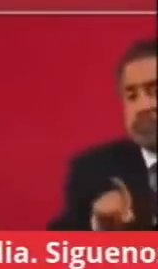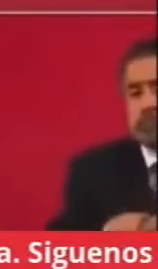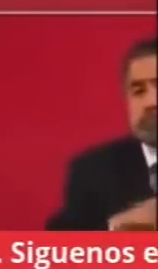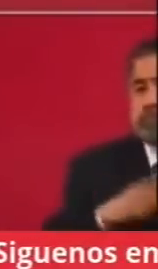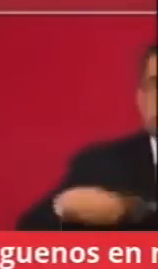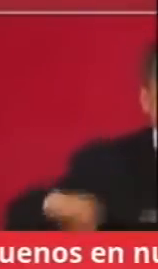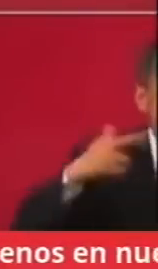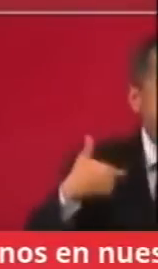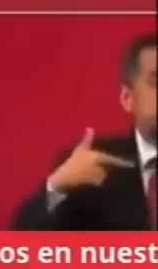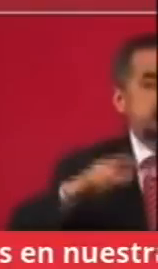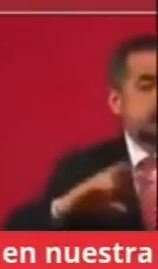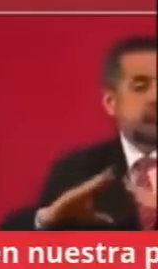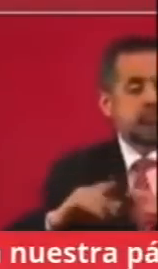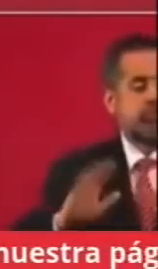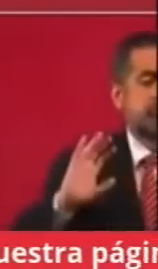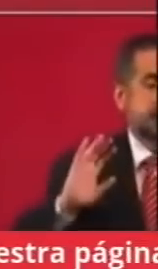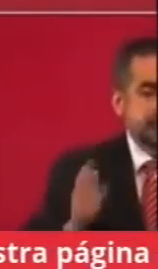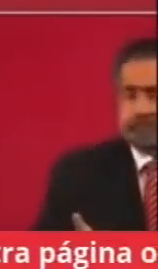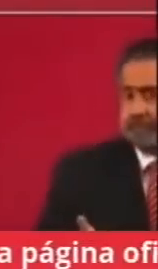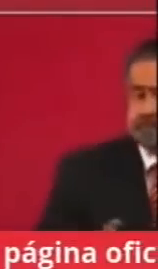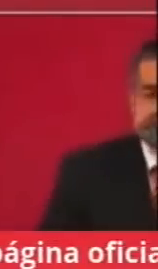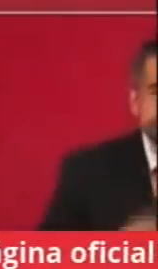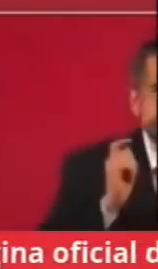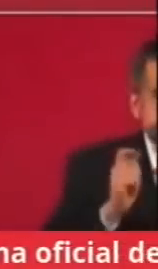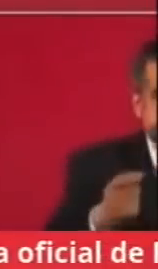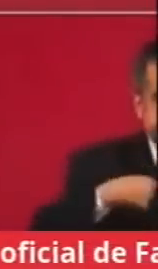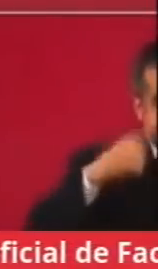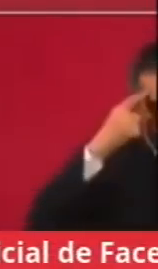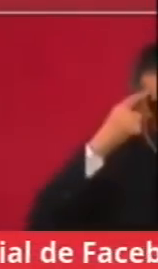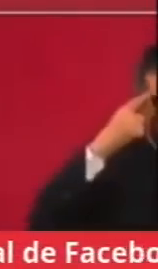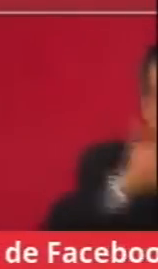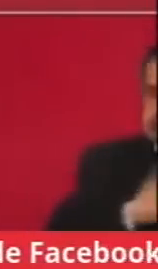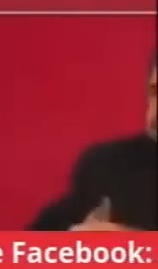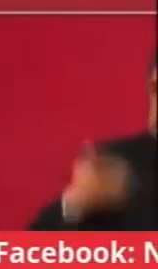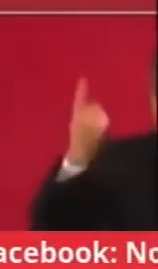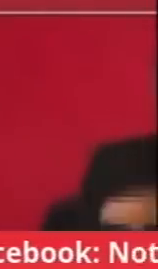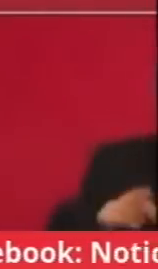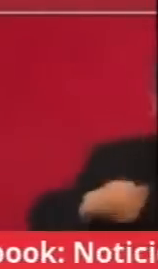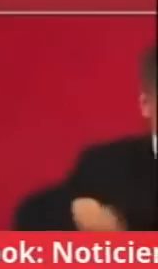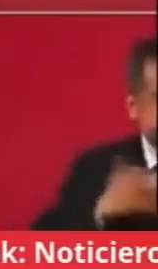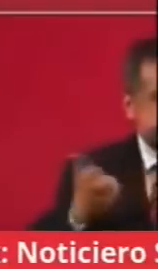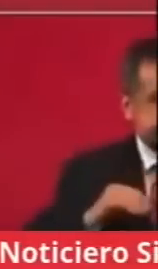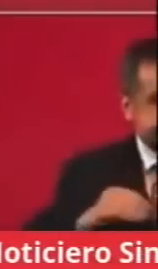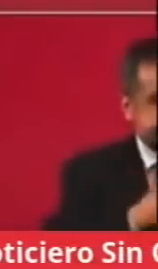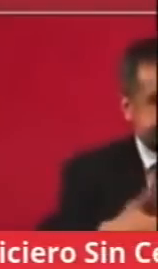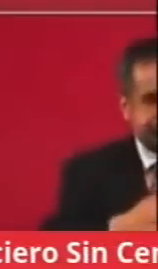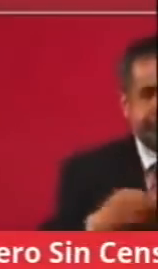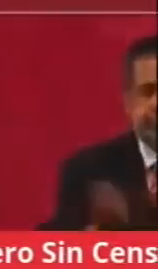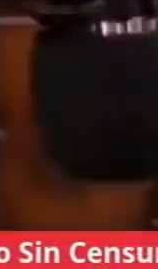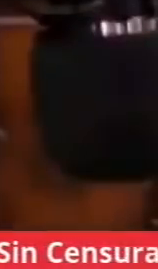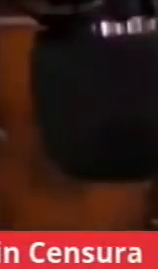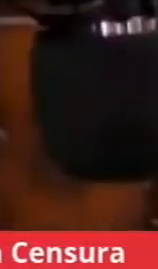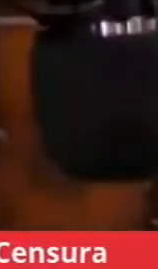con la administración de Biden. Obviamente esto nos dice que el trato entre el gobierno mexicano y el gobierno estadounidense no va a ser igual que con